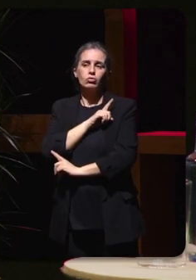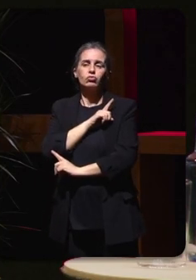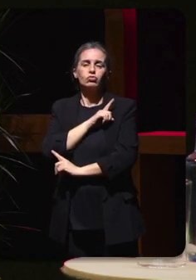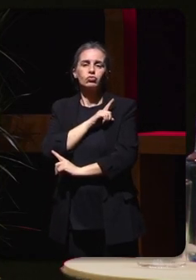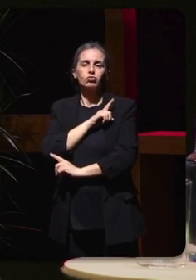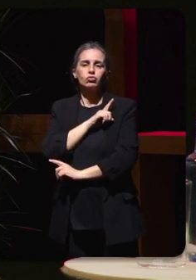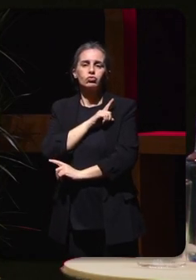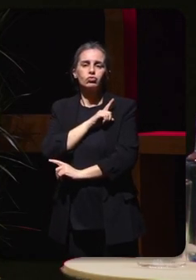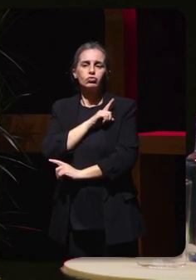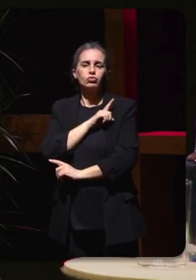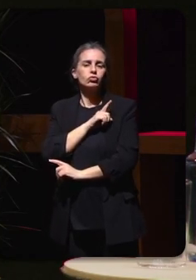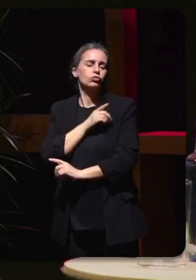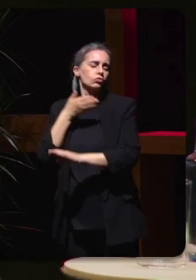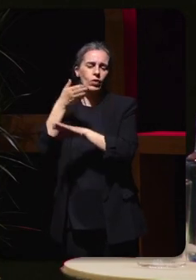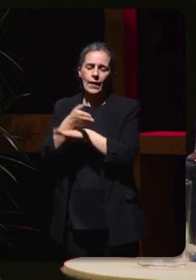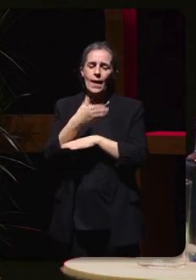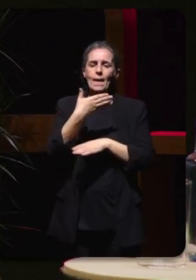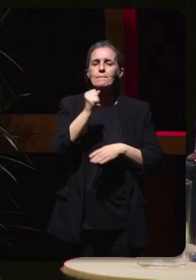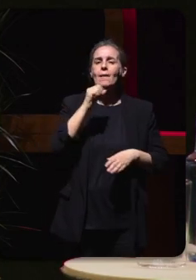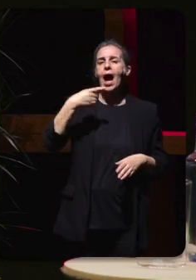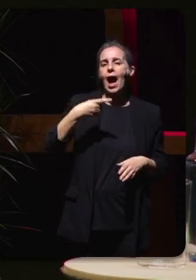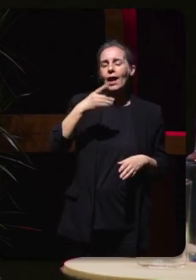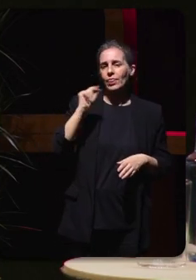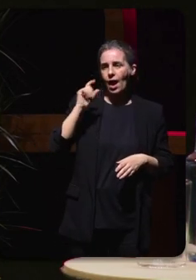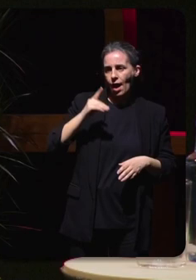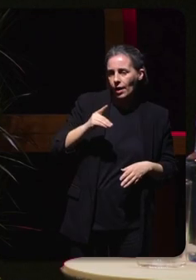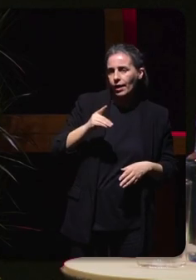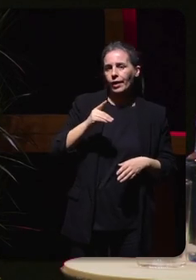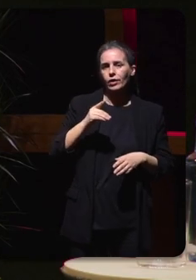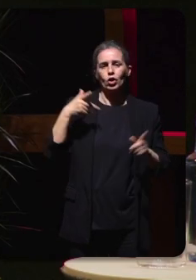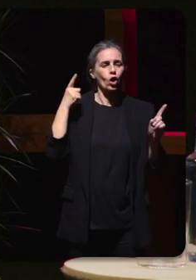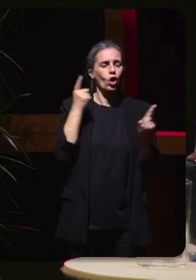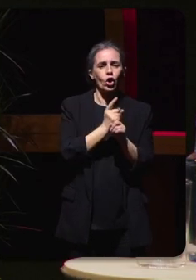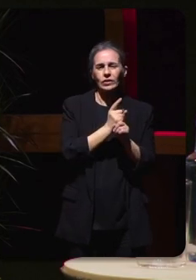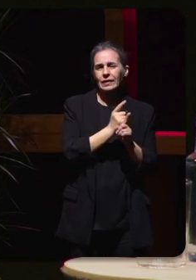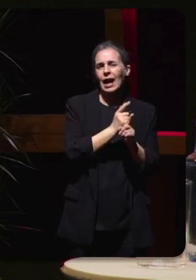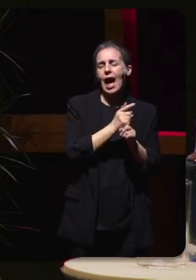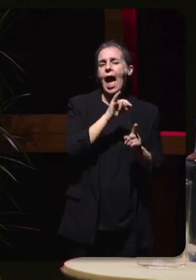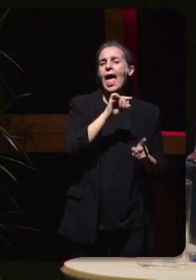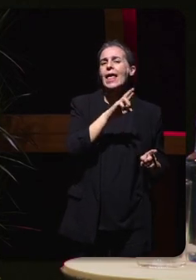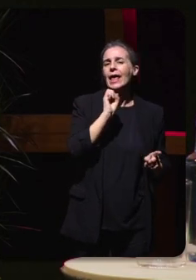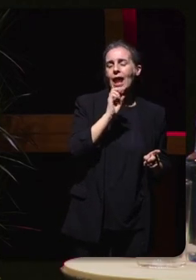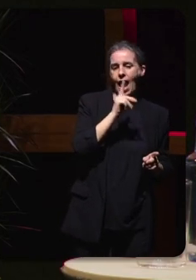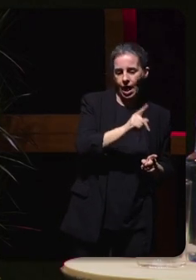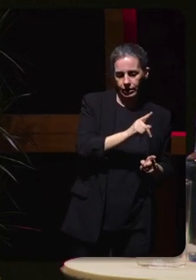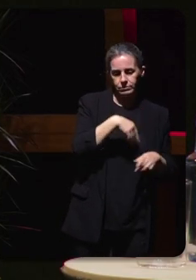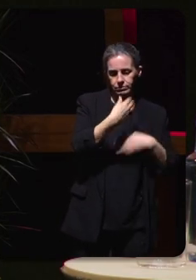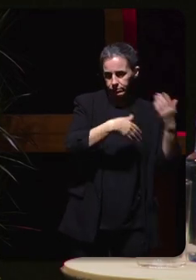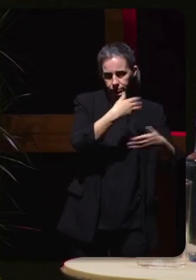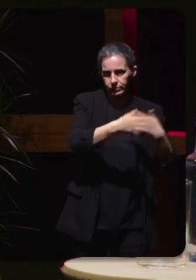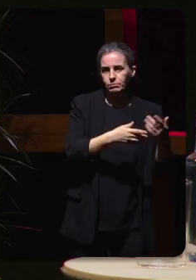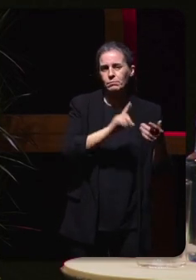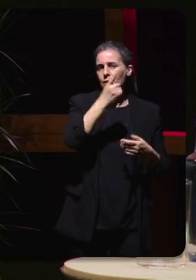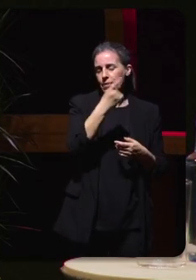cuando se avanzó sobre Bagdad, en la guerra contra Irak, etc., ¿no?, después del 11 del primer, cuando, la